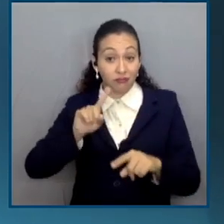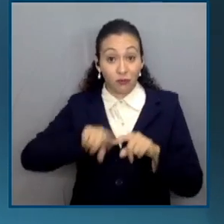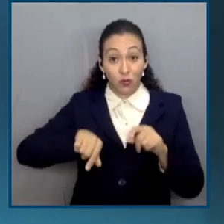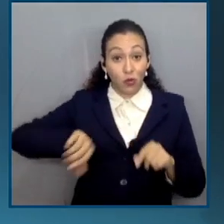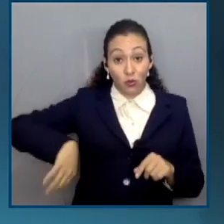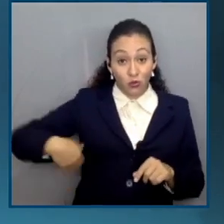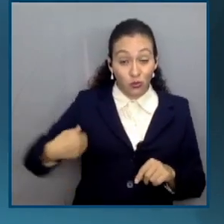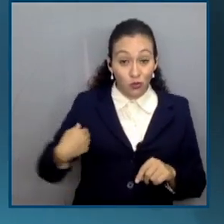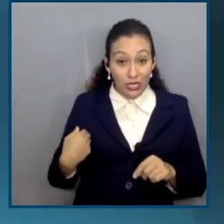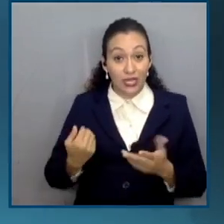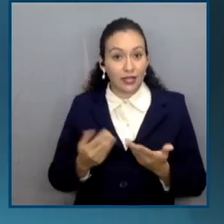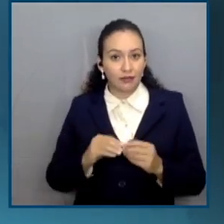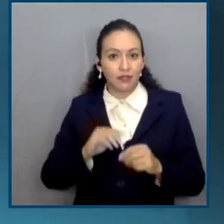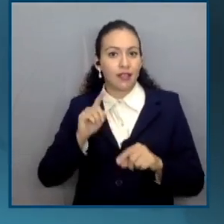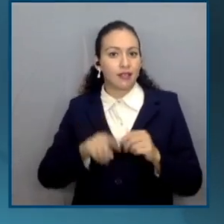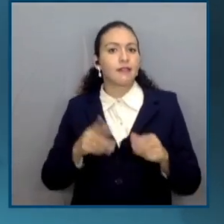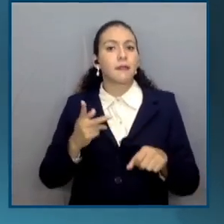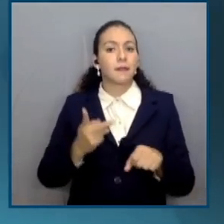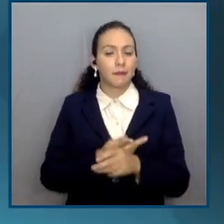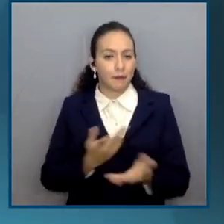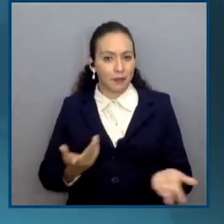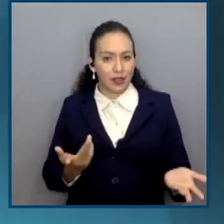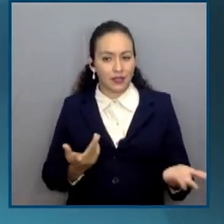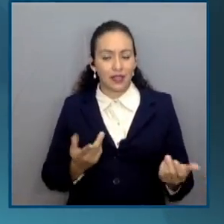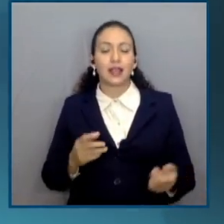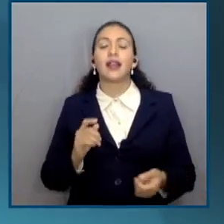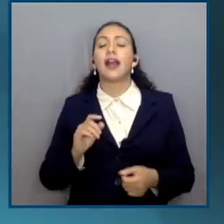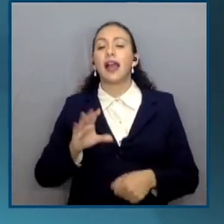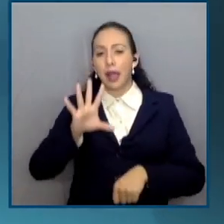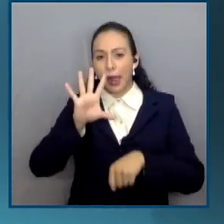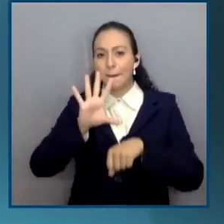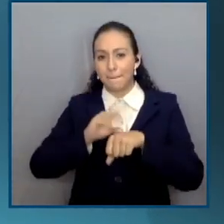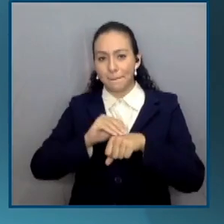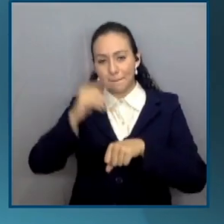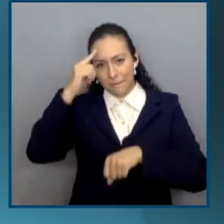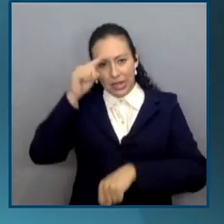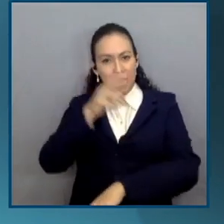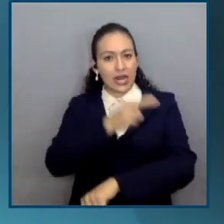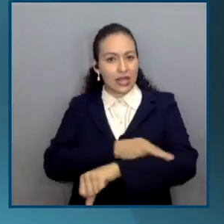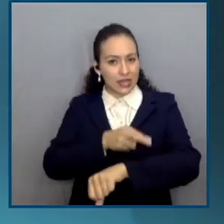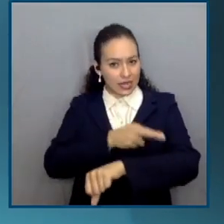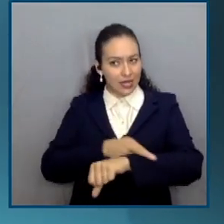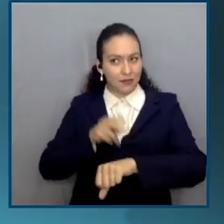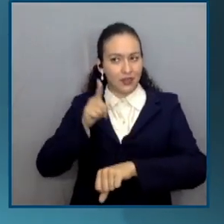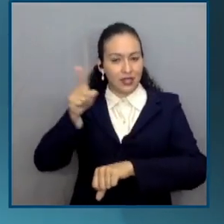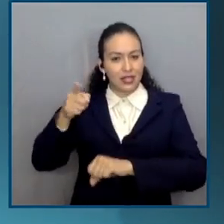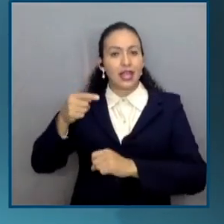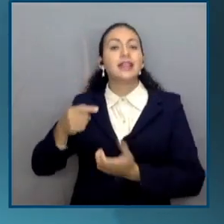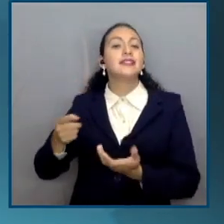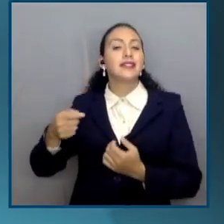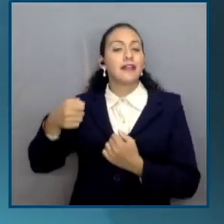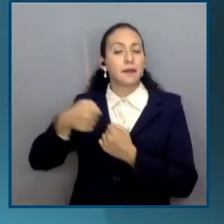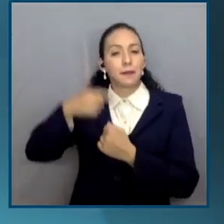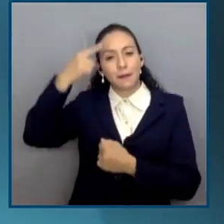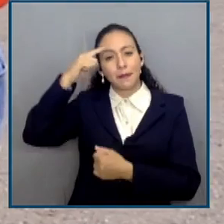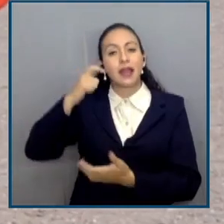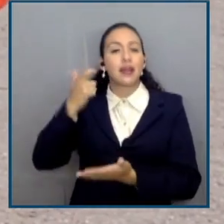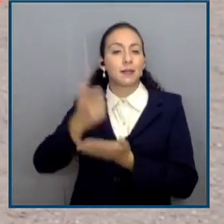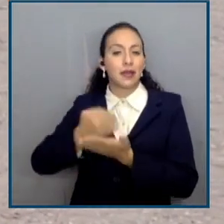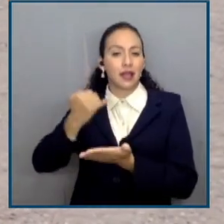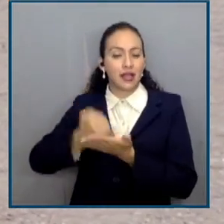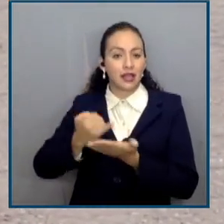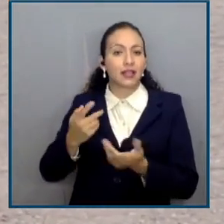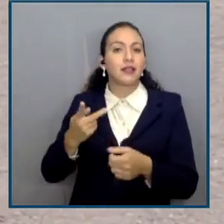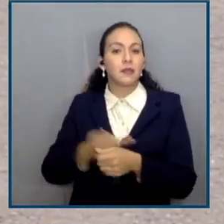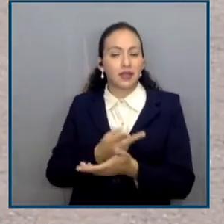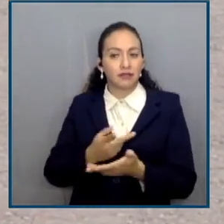patente, es decir, el permiso para realizar trámites del despacho aduanero, vulnera el derecho humano a la libertad de trabajo. Al analizar